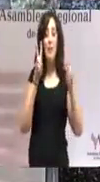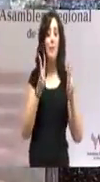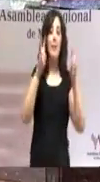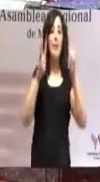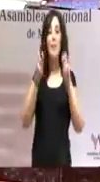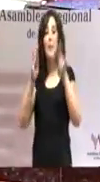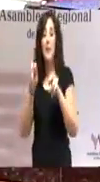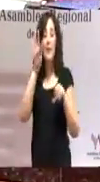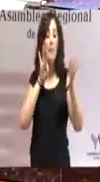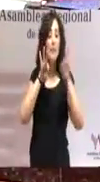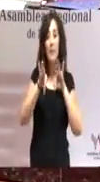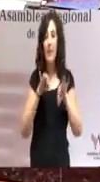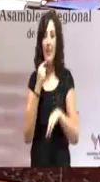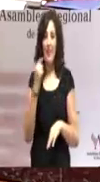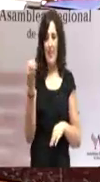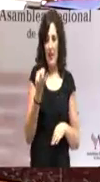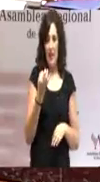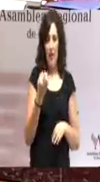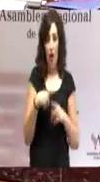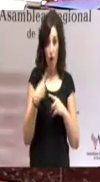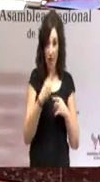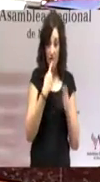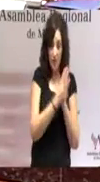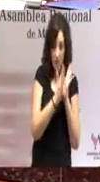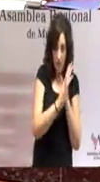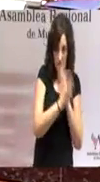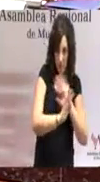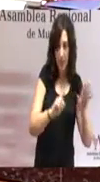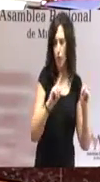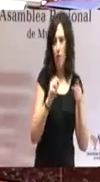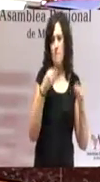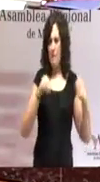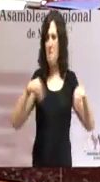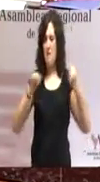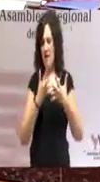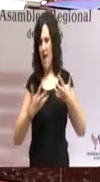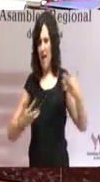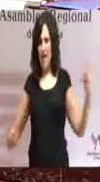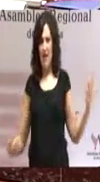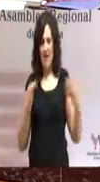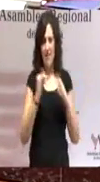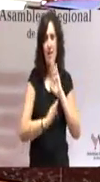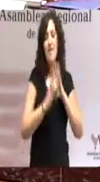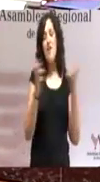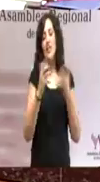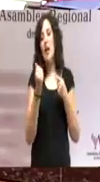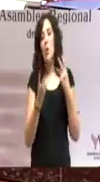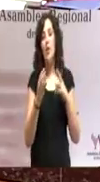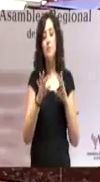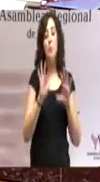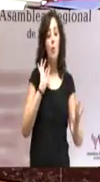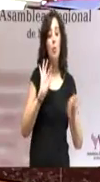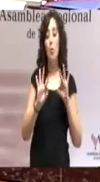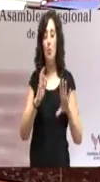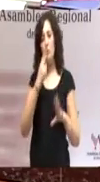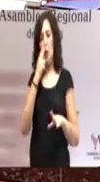del CES se dice algo más de lo que ustedes han hecho referencia y hay frases que continúan y, sin embargo, ustedes artificiosamente las han